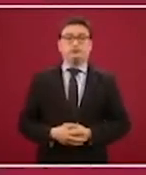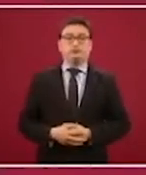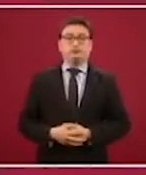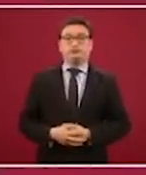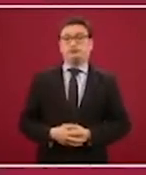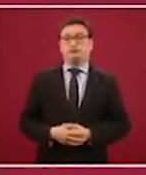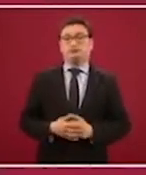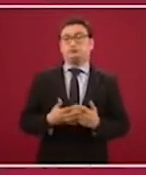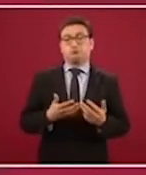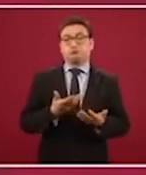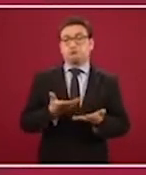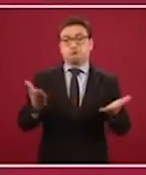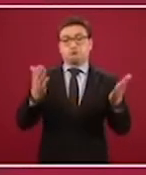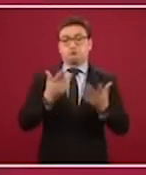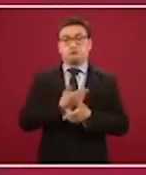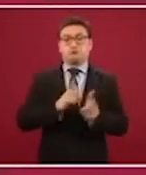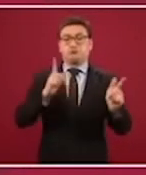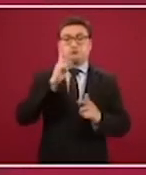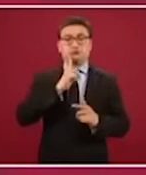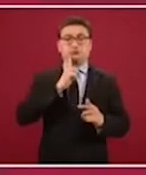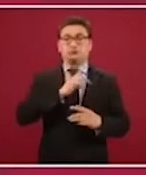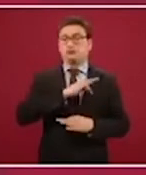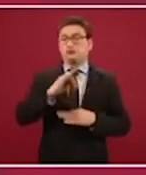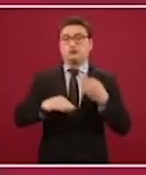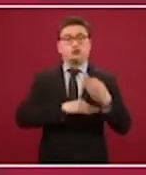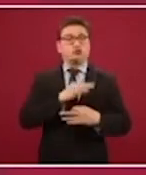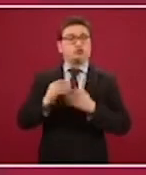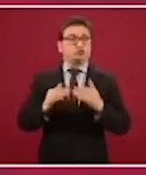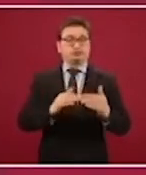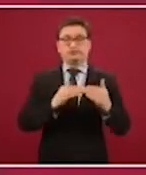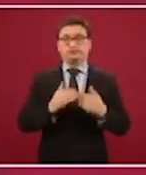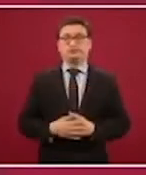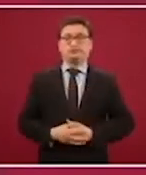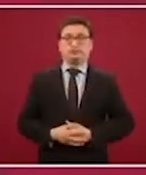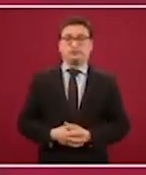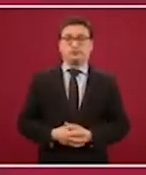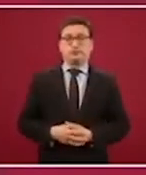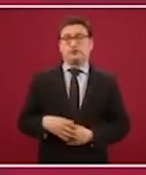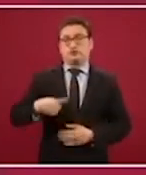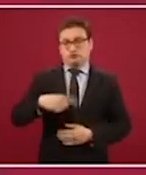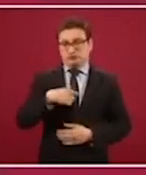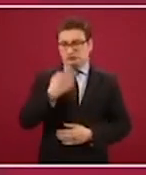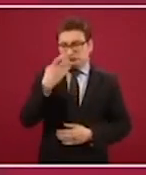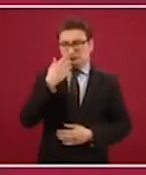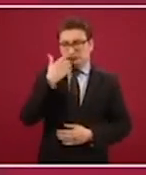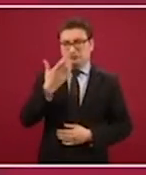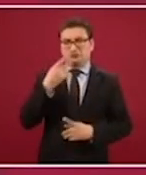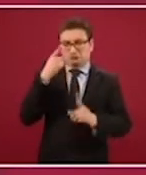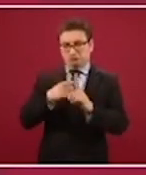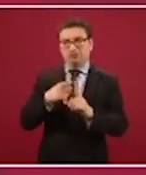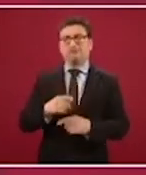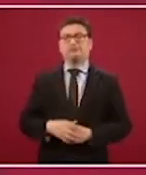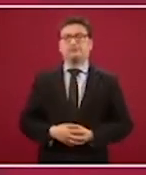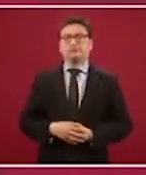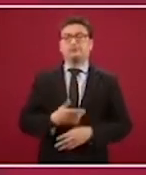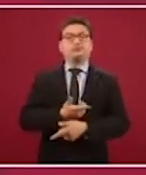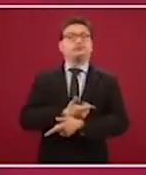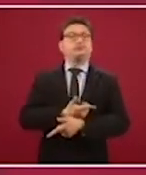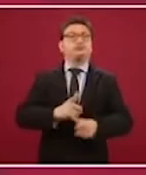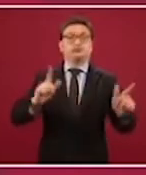Queremos que sean libres todas las mujeres, es nuestra convicción,